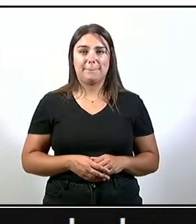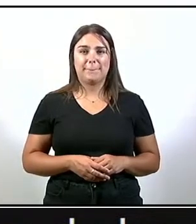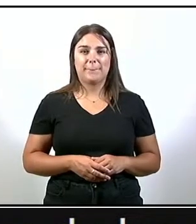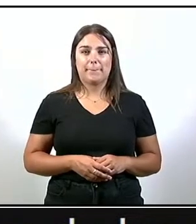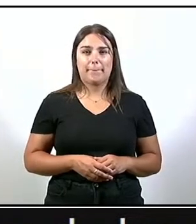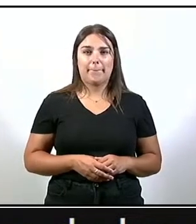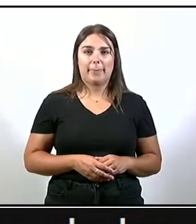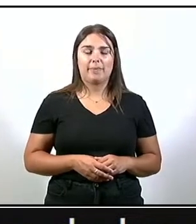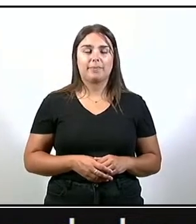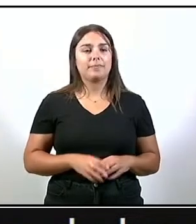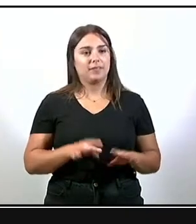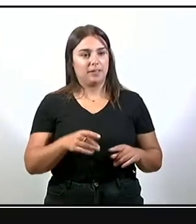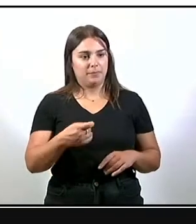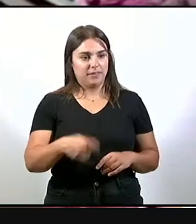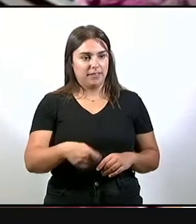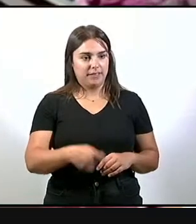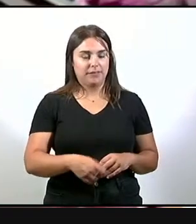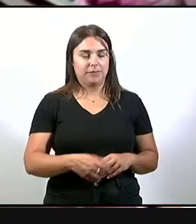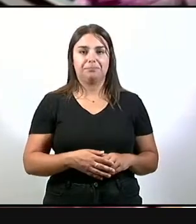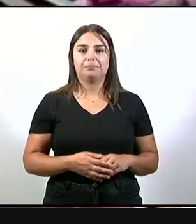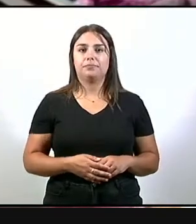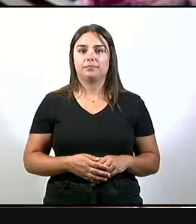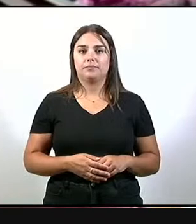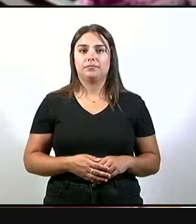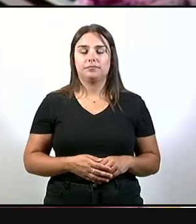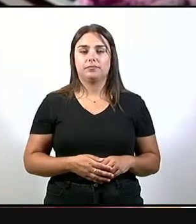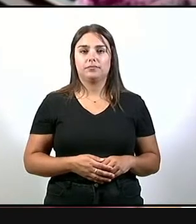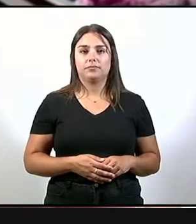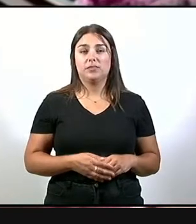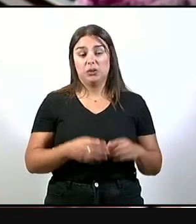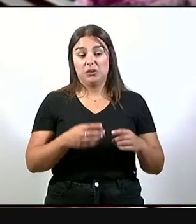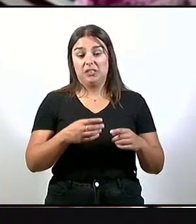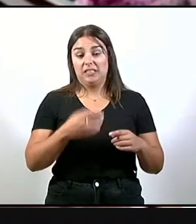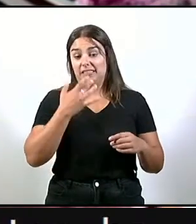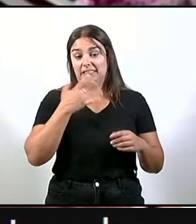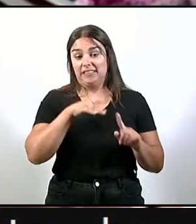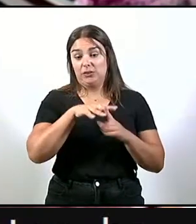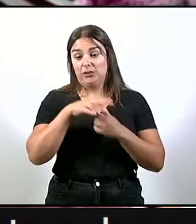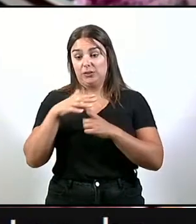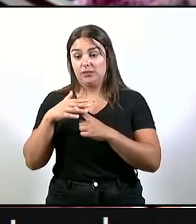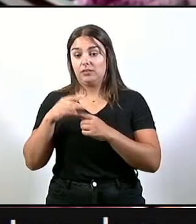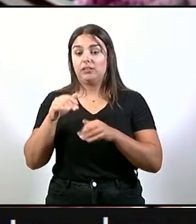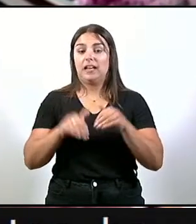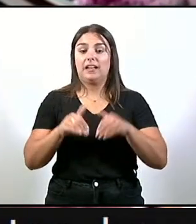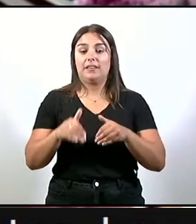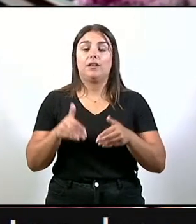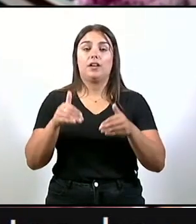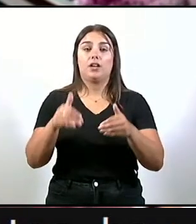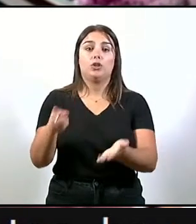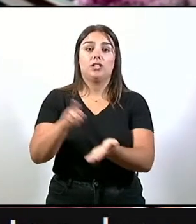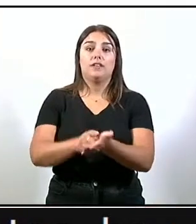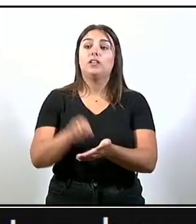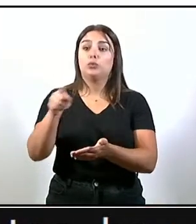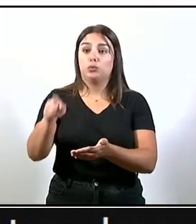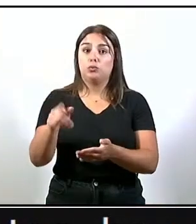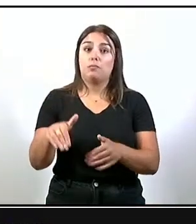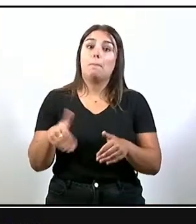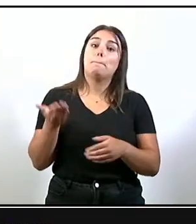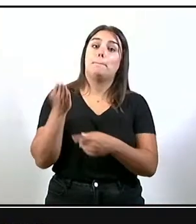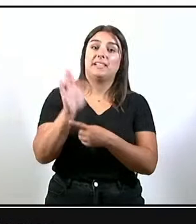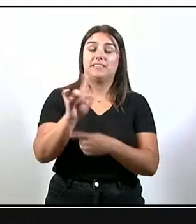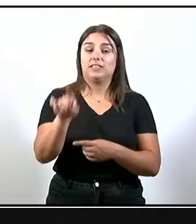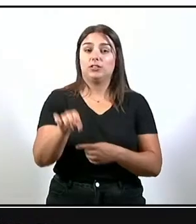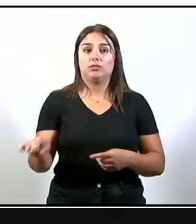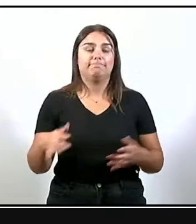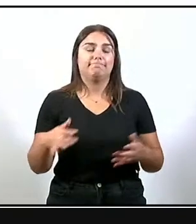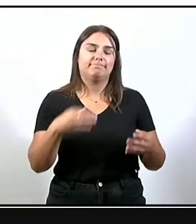Sí, presidente. Y si a pesar de estos intentos hay que ir a elecciones, ¿se ve usted como de nuevo como candidato del PSOE? No